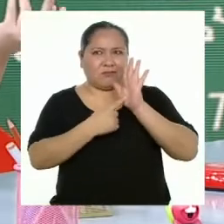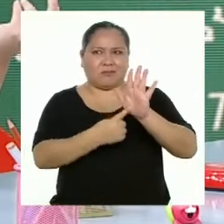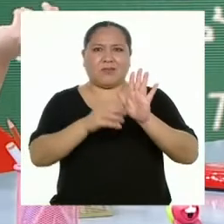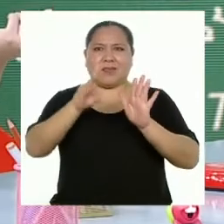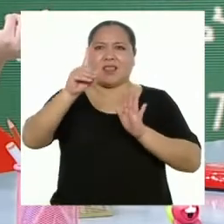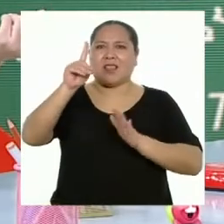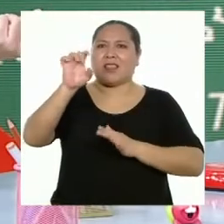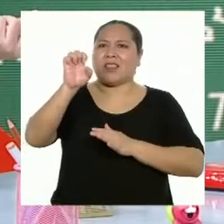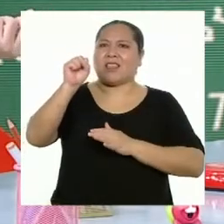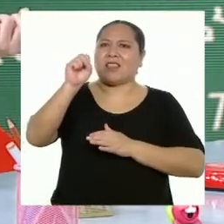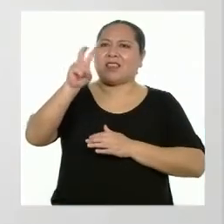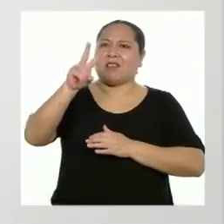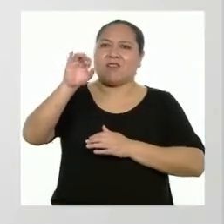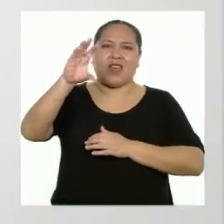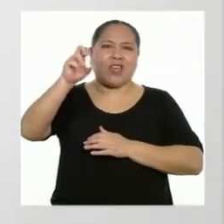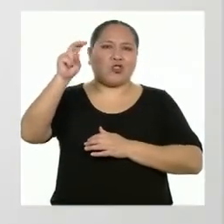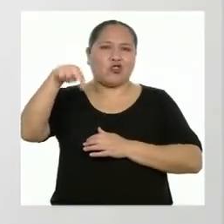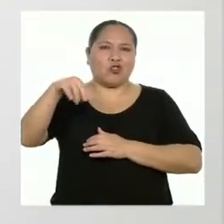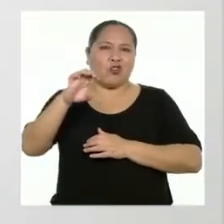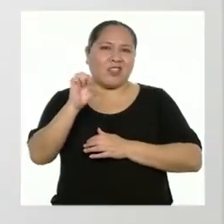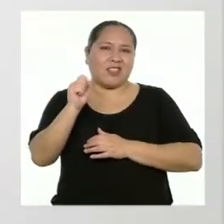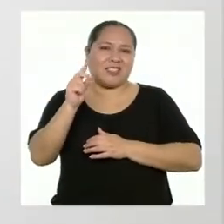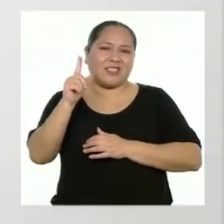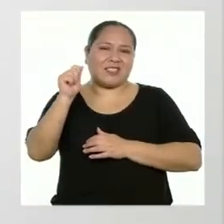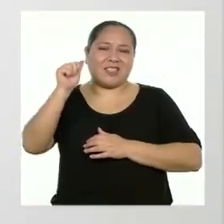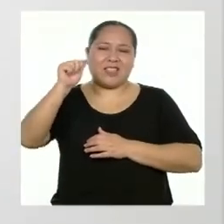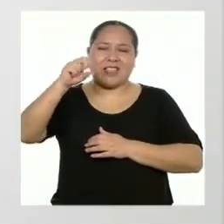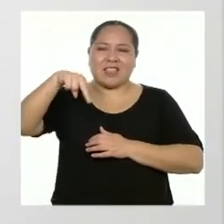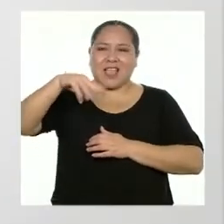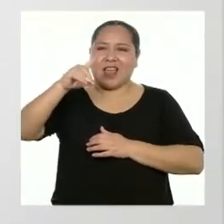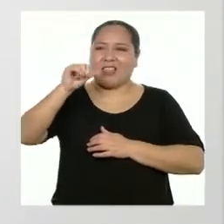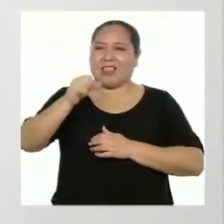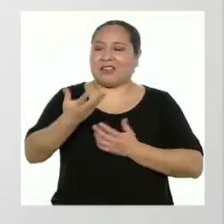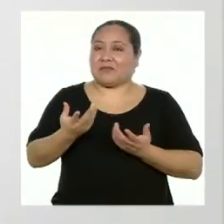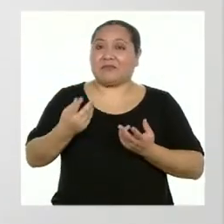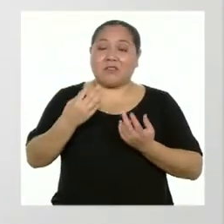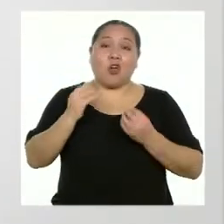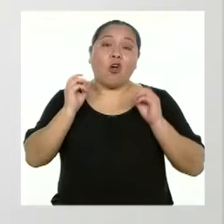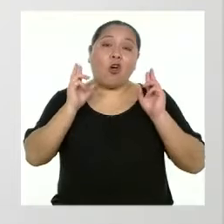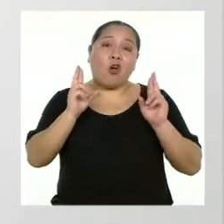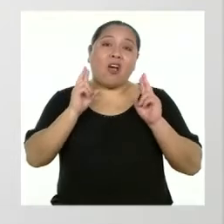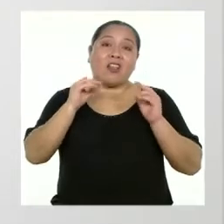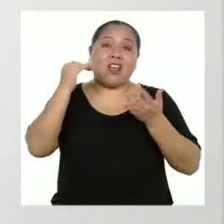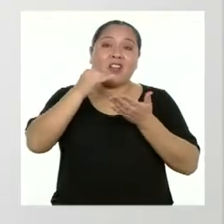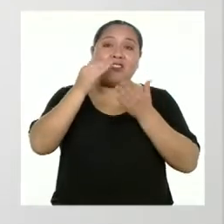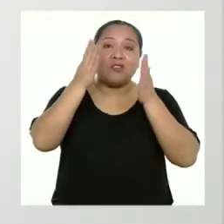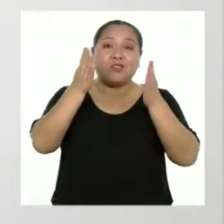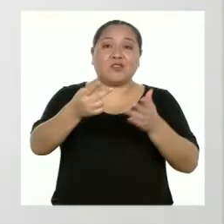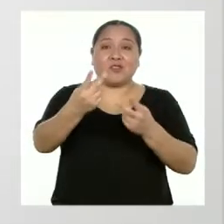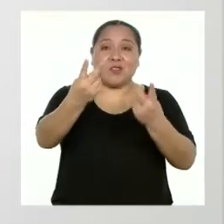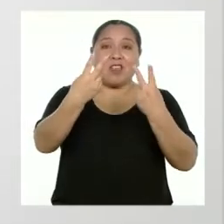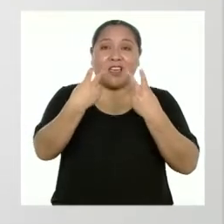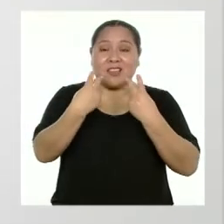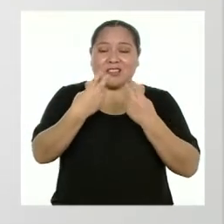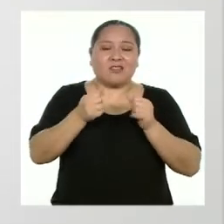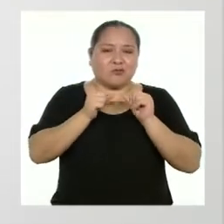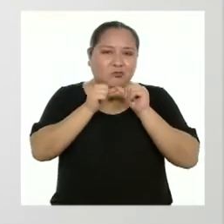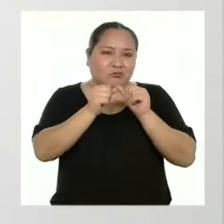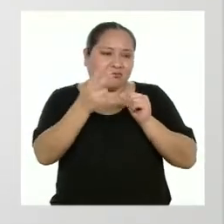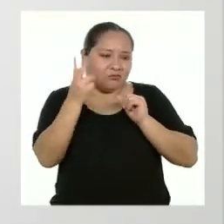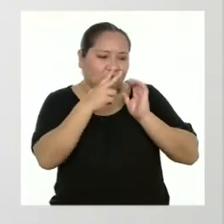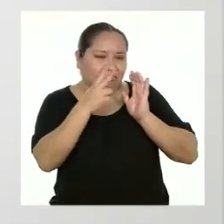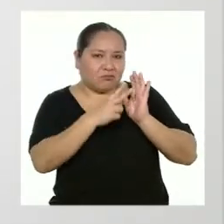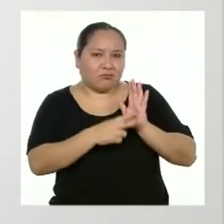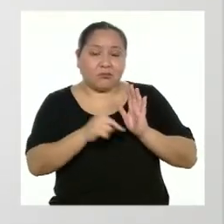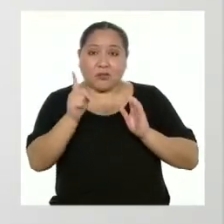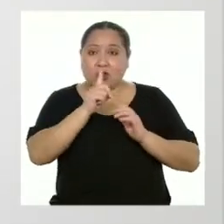desviación estándar. Espero que las y los estudiantes que nos ven en casa nos hayan podido seguir también. En